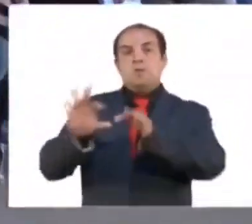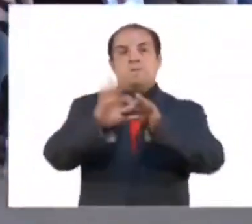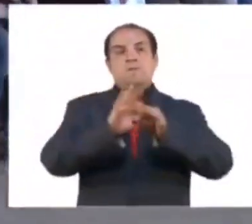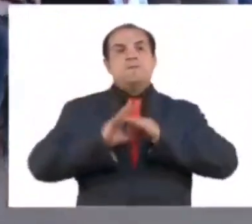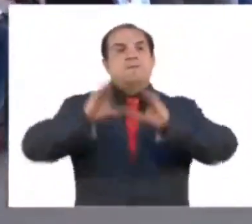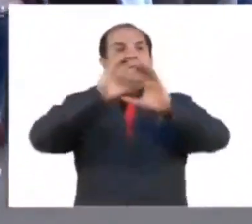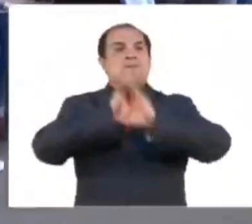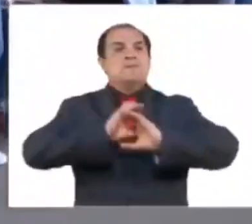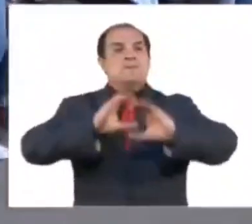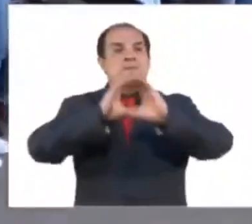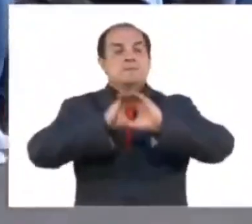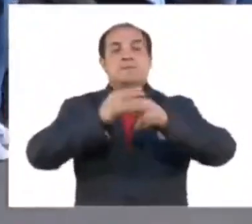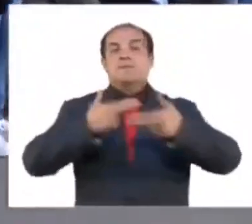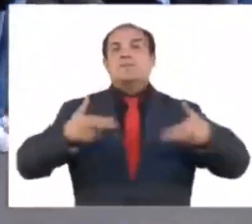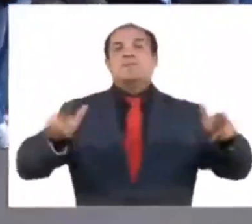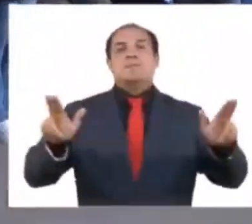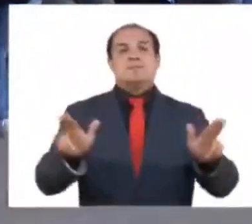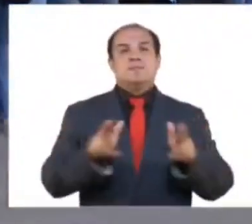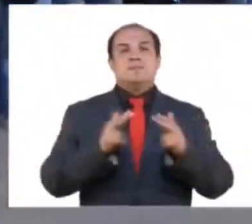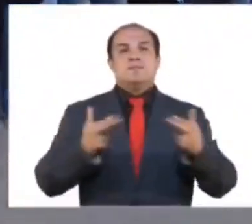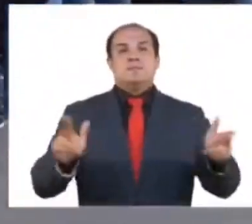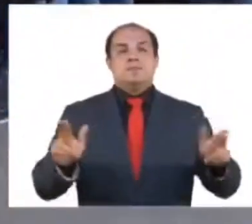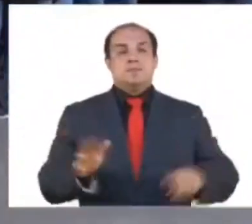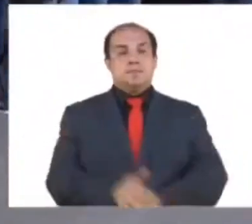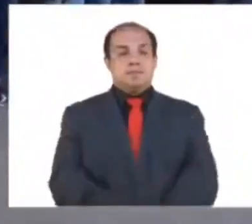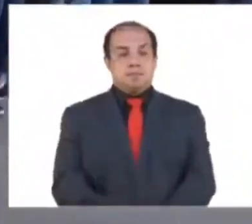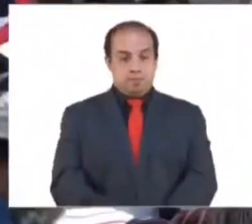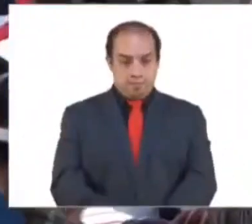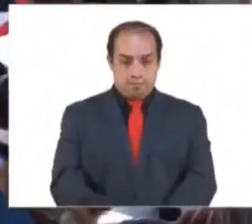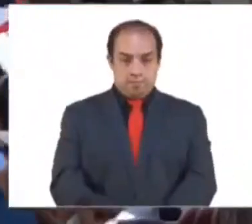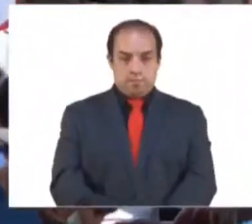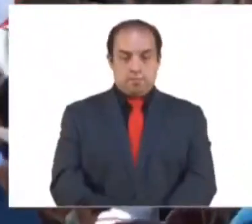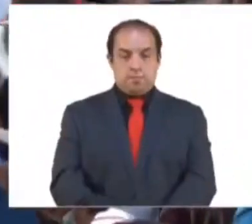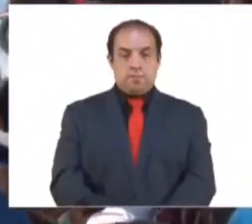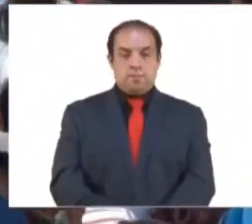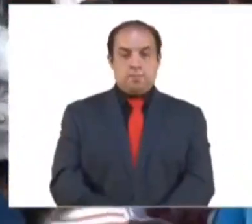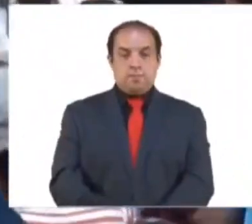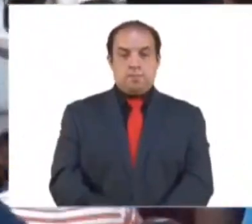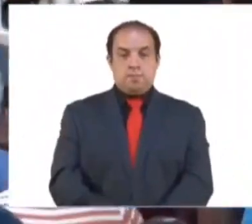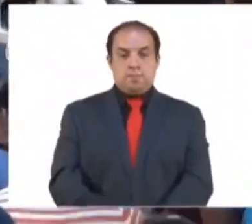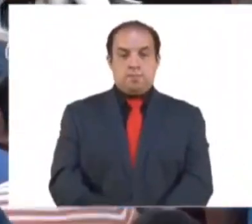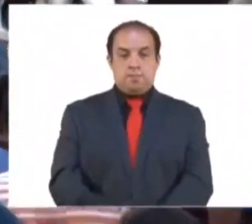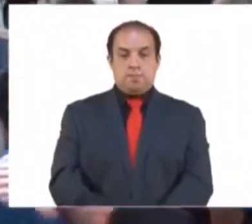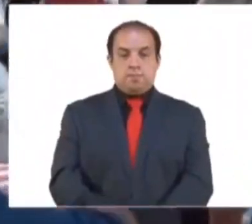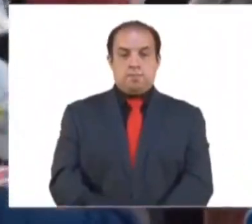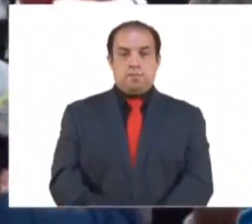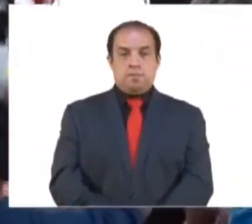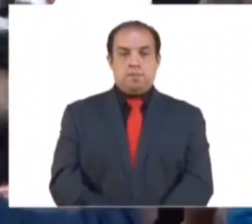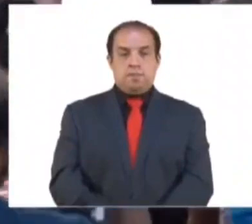nuestras voces y entonemos nuestro himno nacional mexicano.